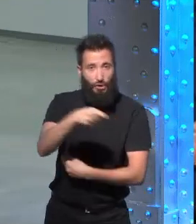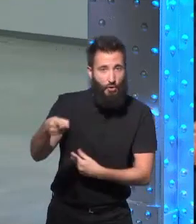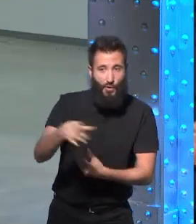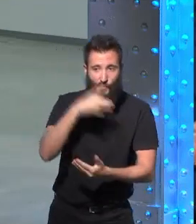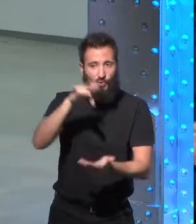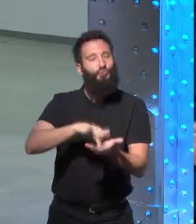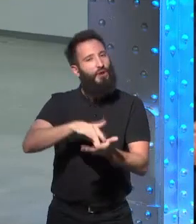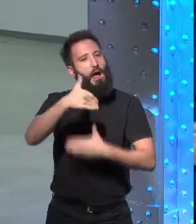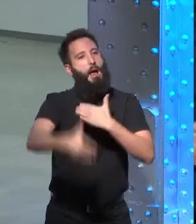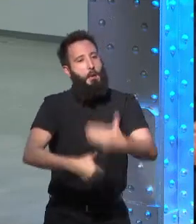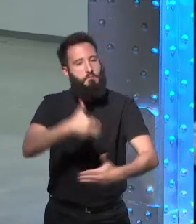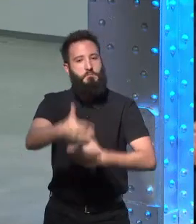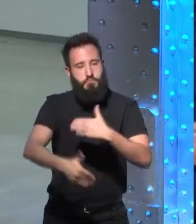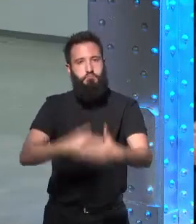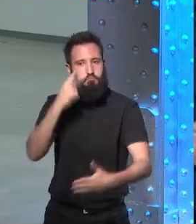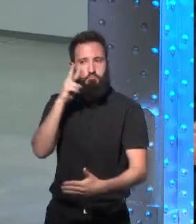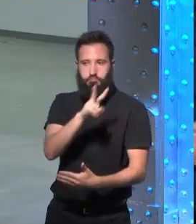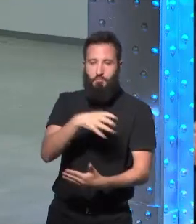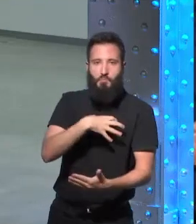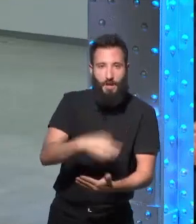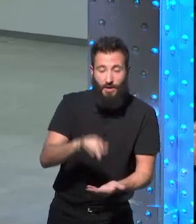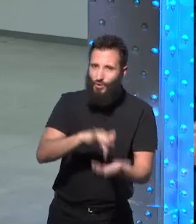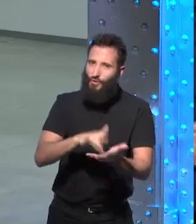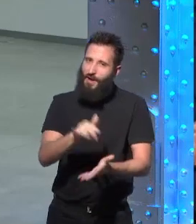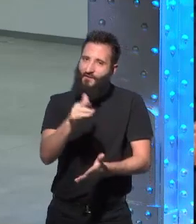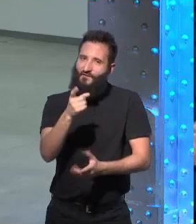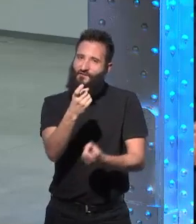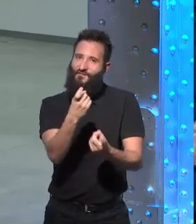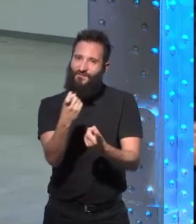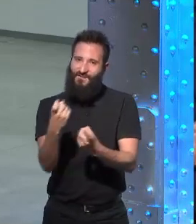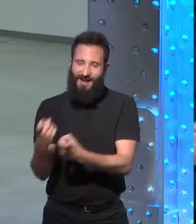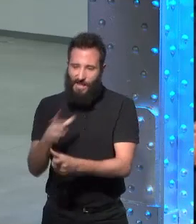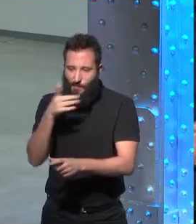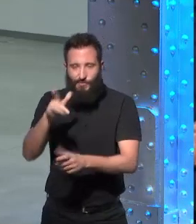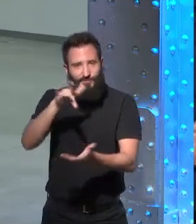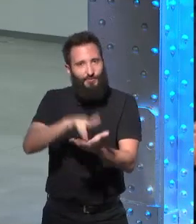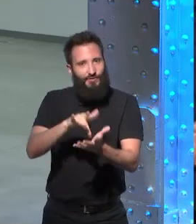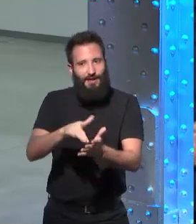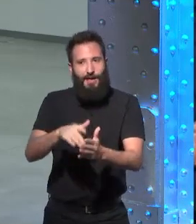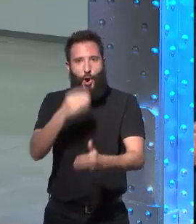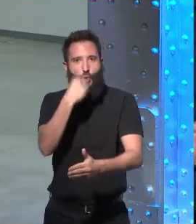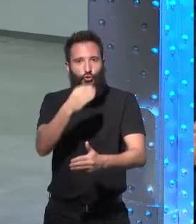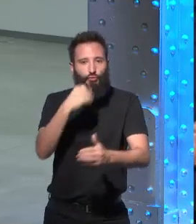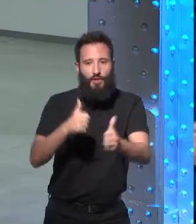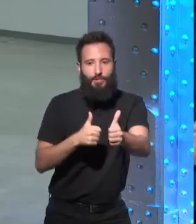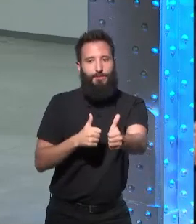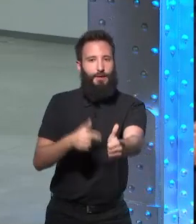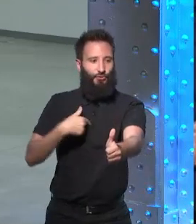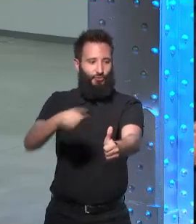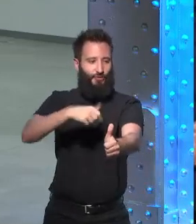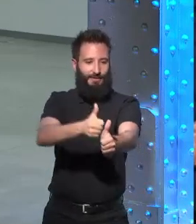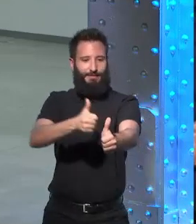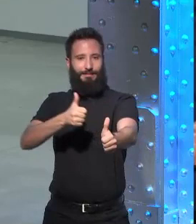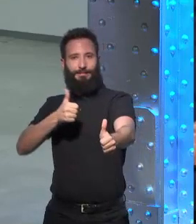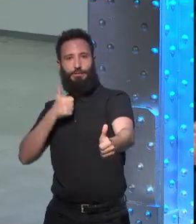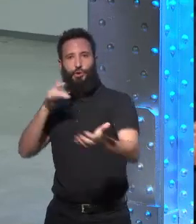va avanzando, pero sí es evidente que todavía vamos un poco por detrás, la Administración siguiendo un poco por detrás del consumidor. Lo que antes explicaba